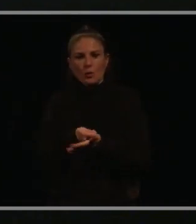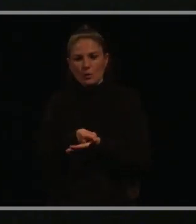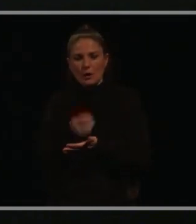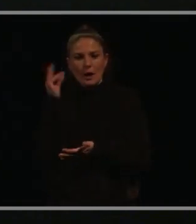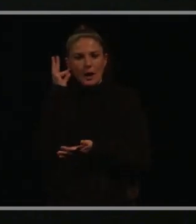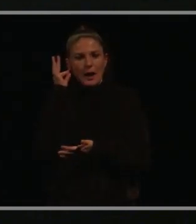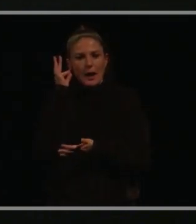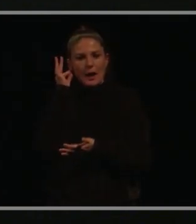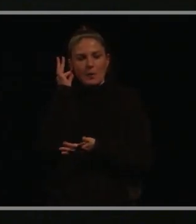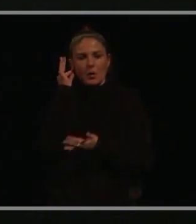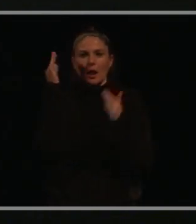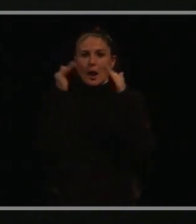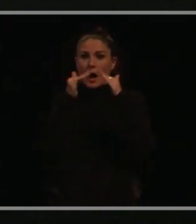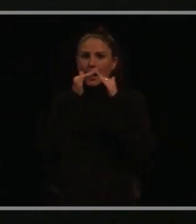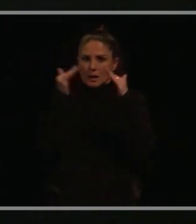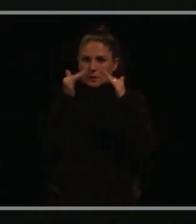las casas nos pesan más.